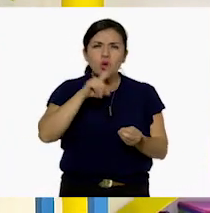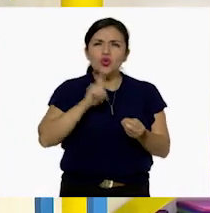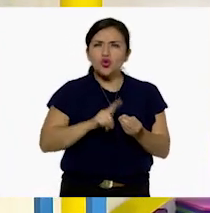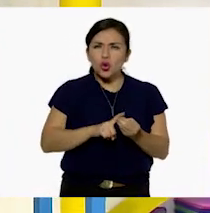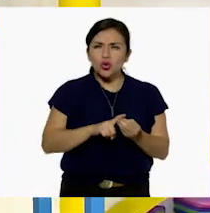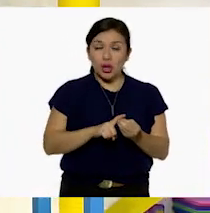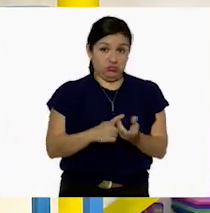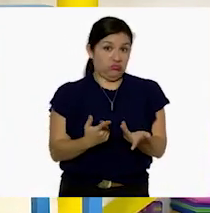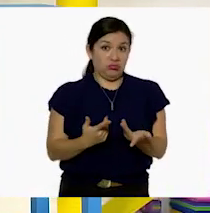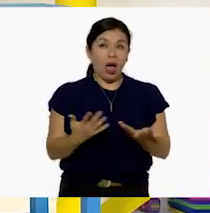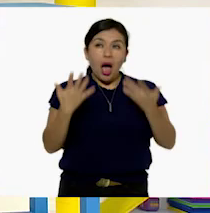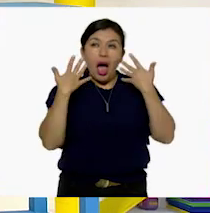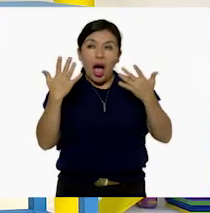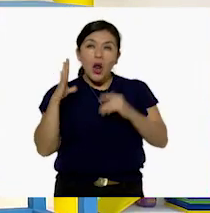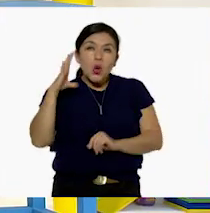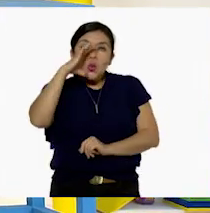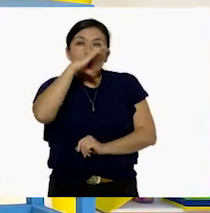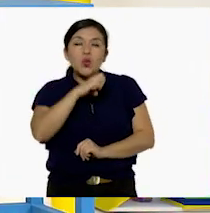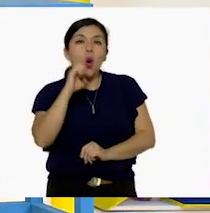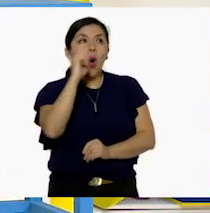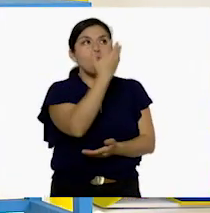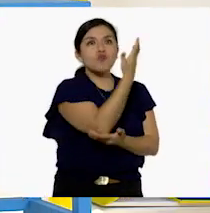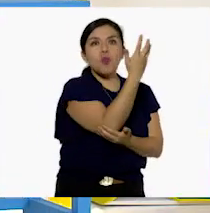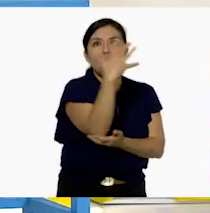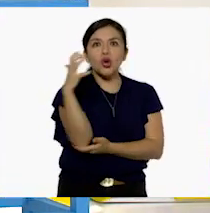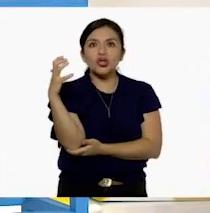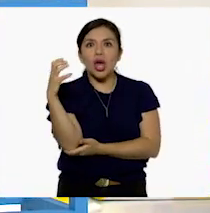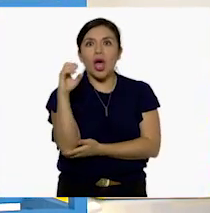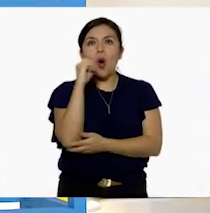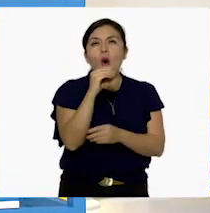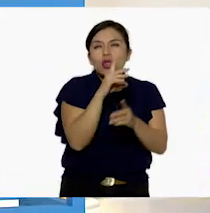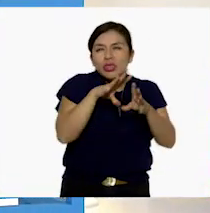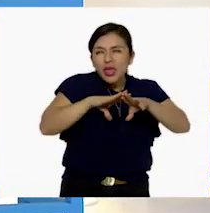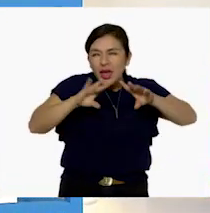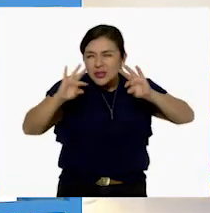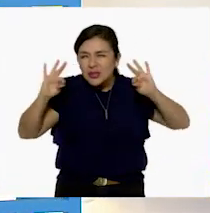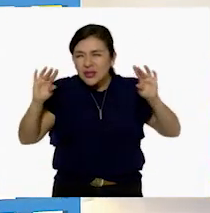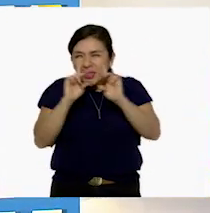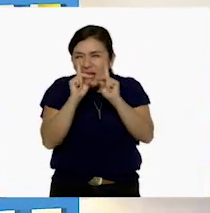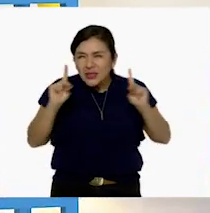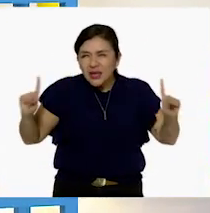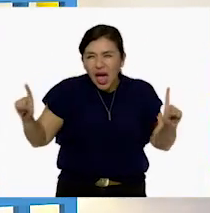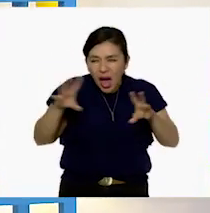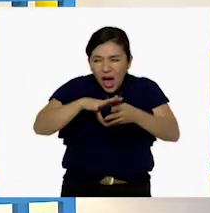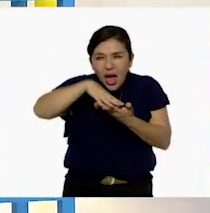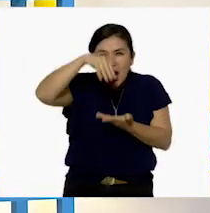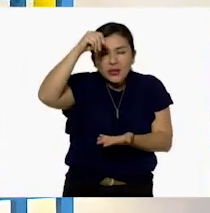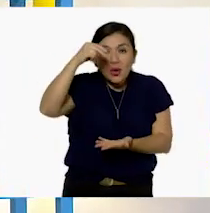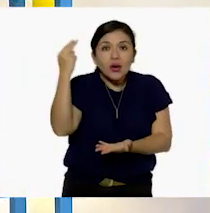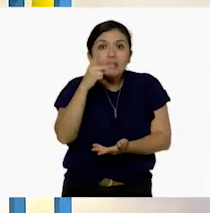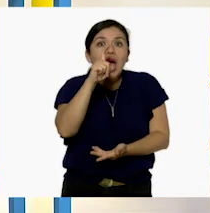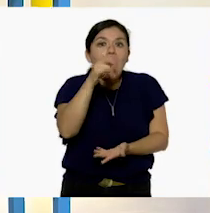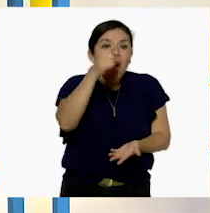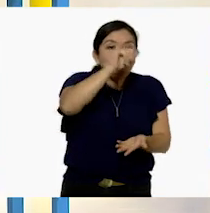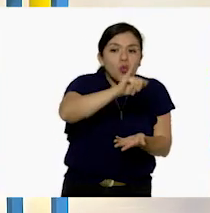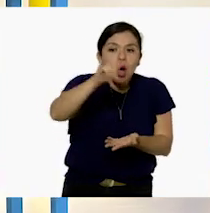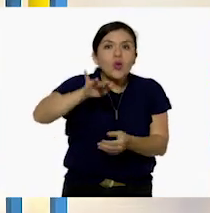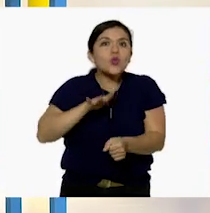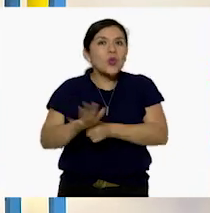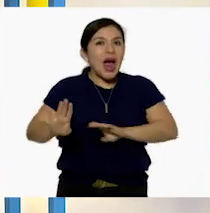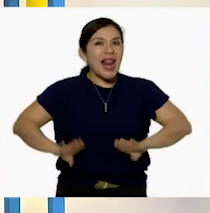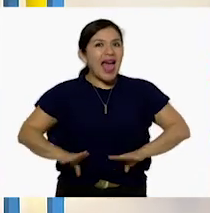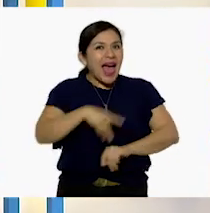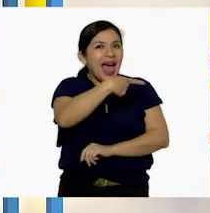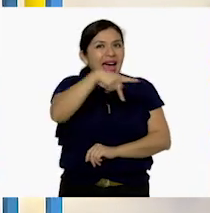mismo una planta tropical que una de bosque o que una de desierto. Habrá algunas que necesiten más agua que otras o